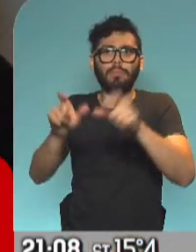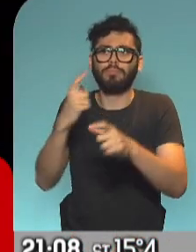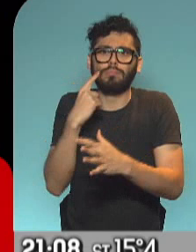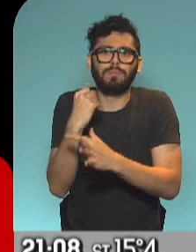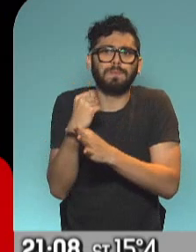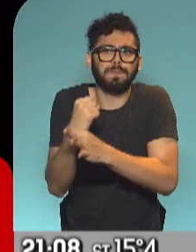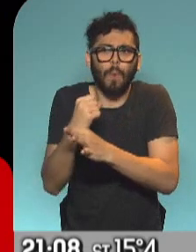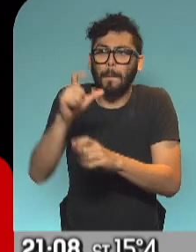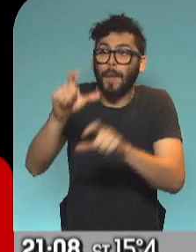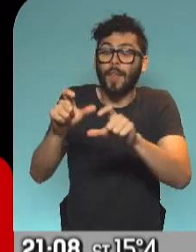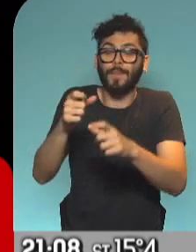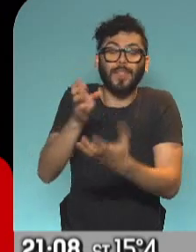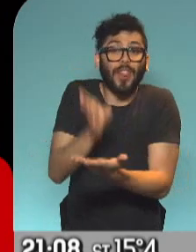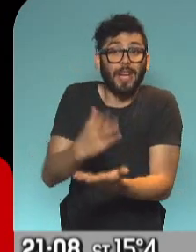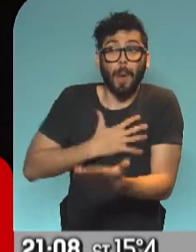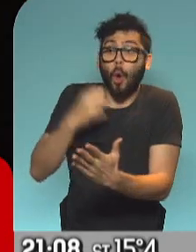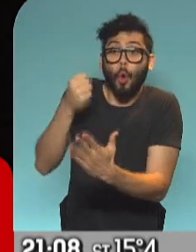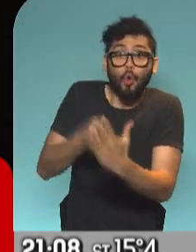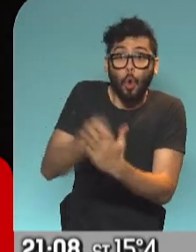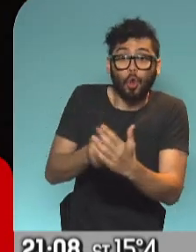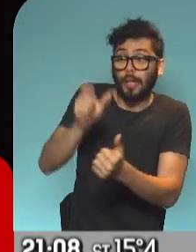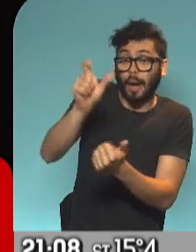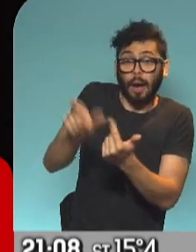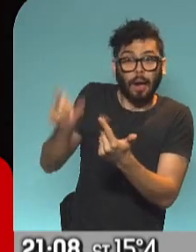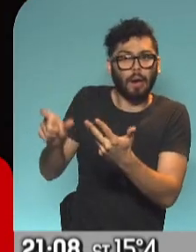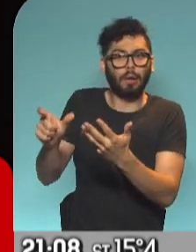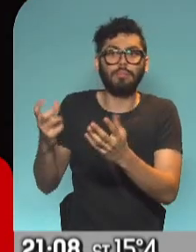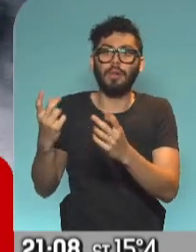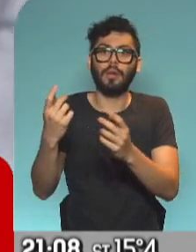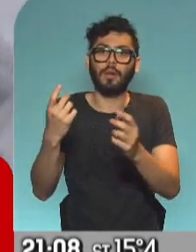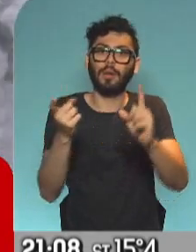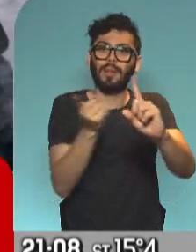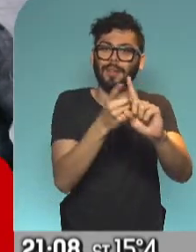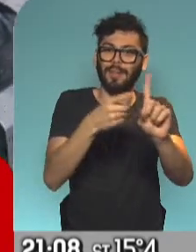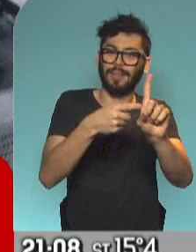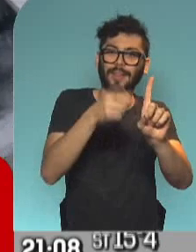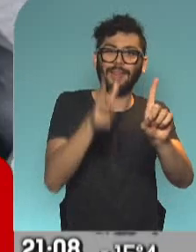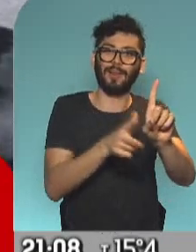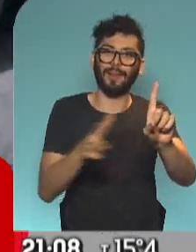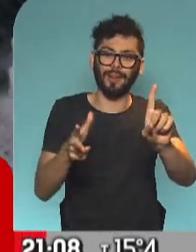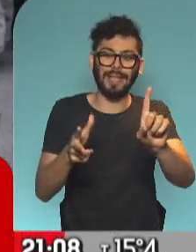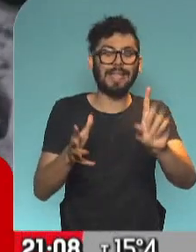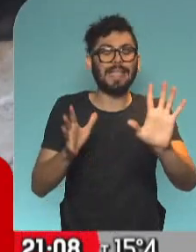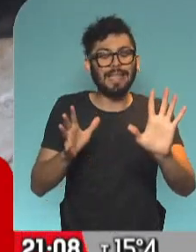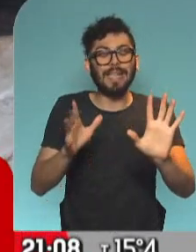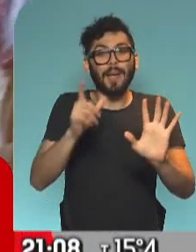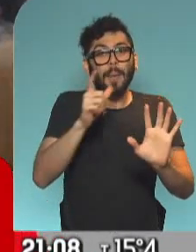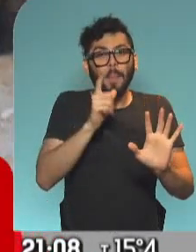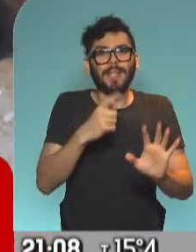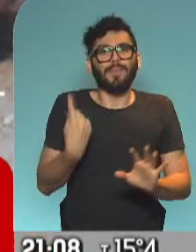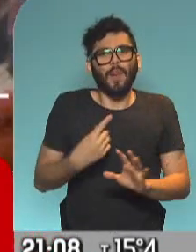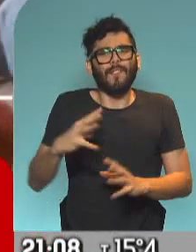la lucha por los derechos humanos, ¿no? Entonces me parece que a nosotros nos está faltando un poco todavía de eso,